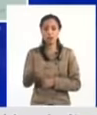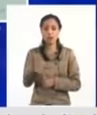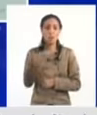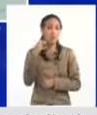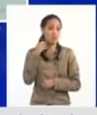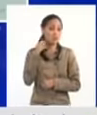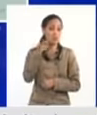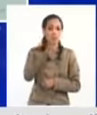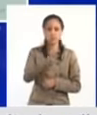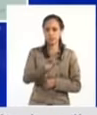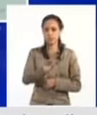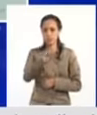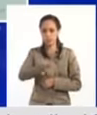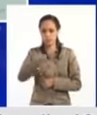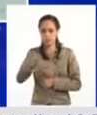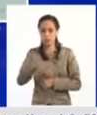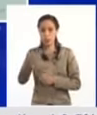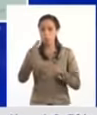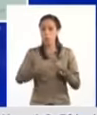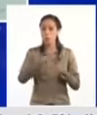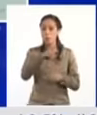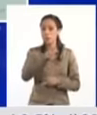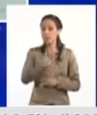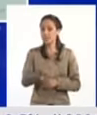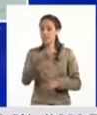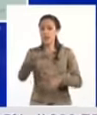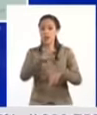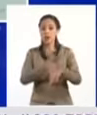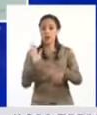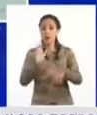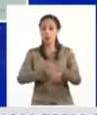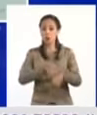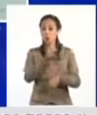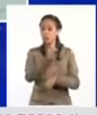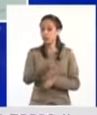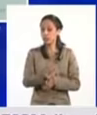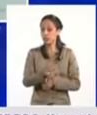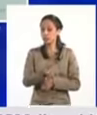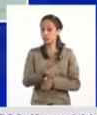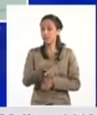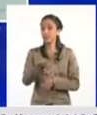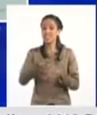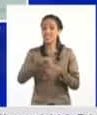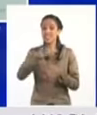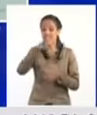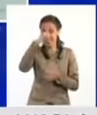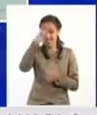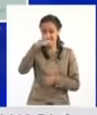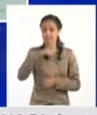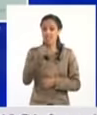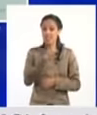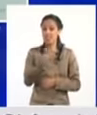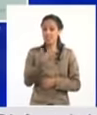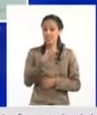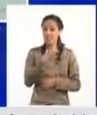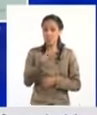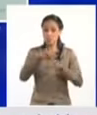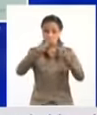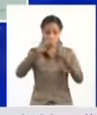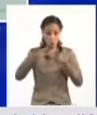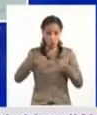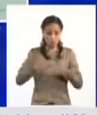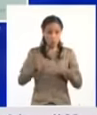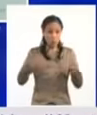Bayamo 26, Río Cauto 13, Guisa 10, pero de Bartolomé Mazó, Campechuela, Boyarriba y Yara